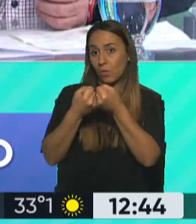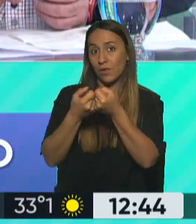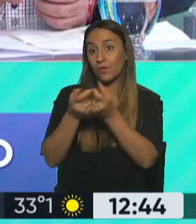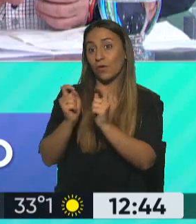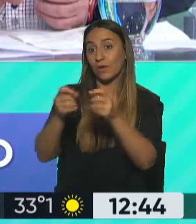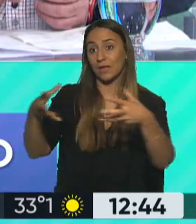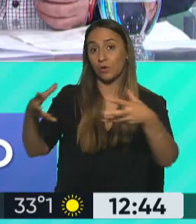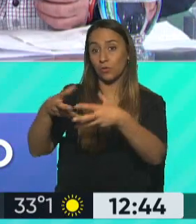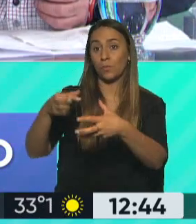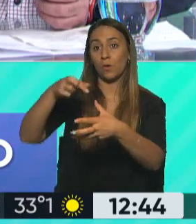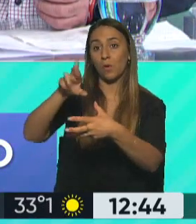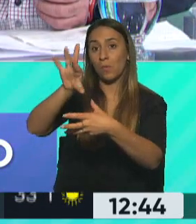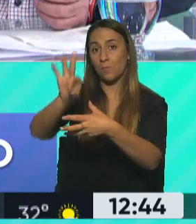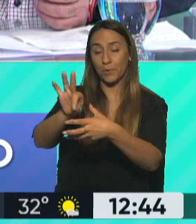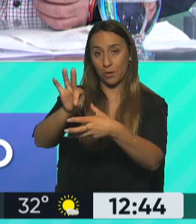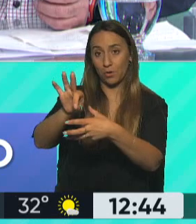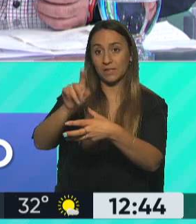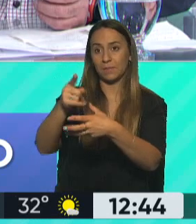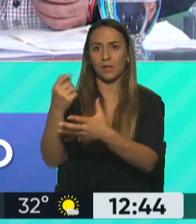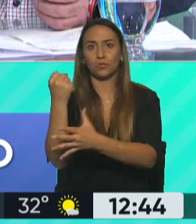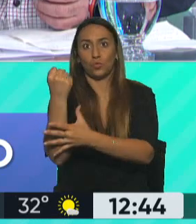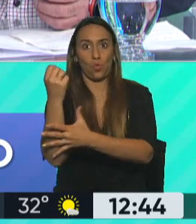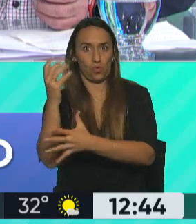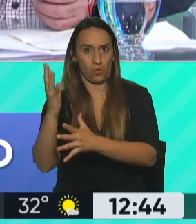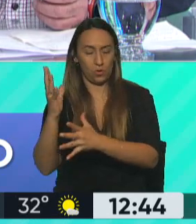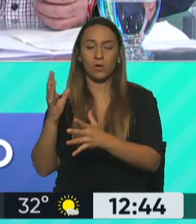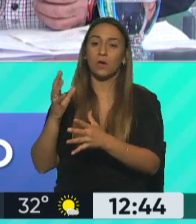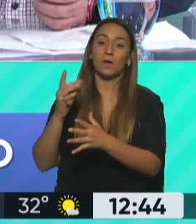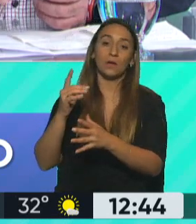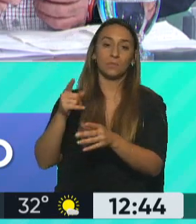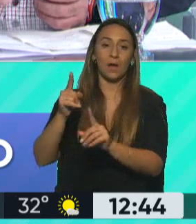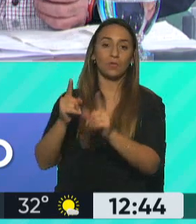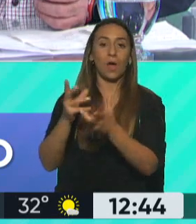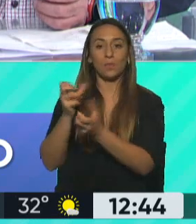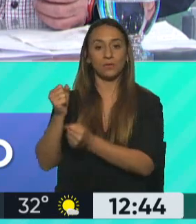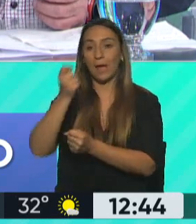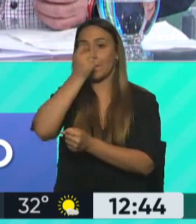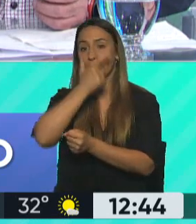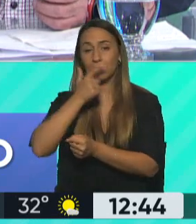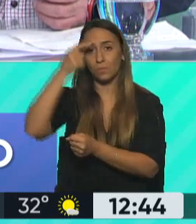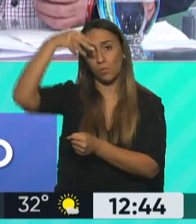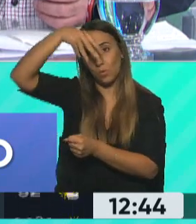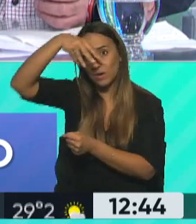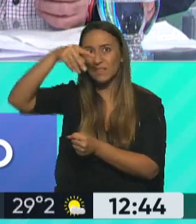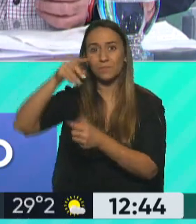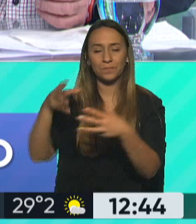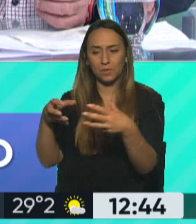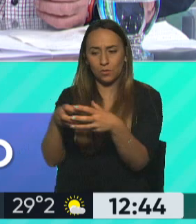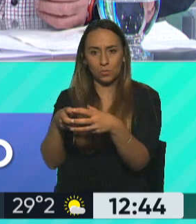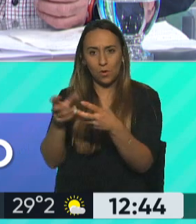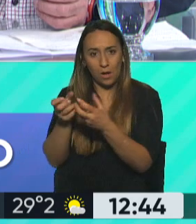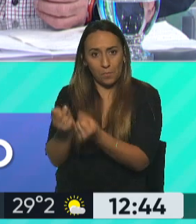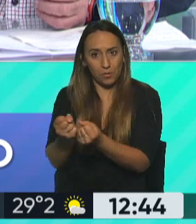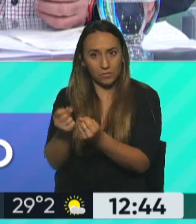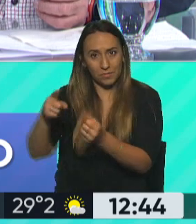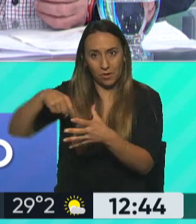duros del PRO, los que responden a Mauricio Macri y a Patricia Bullrich, pero con esos sectores que tienen una cabeza